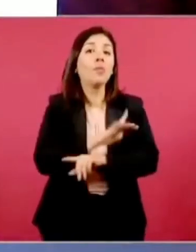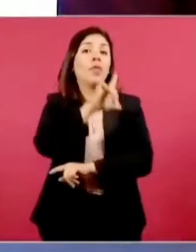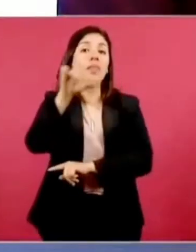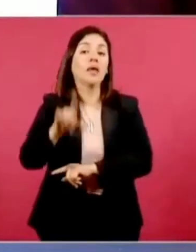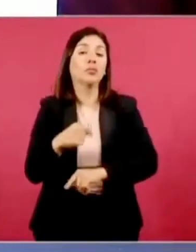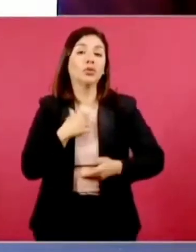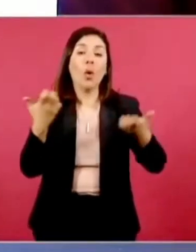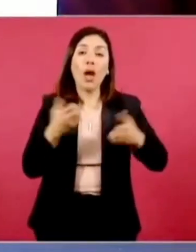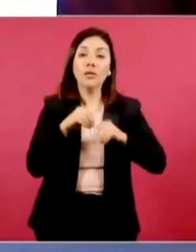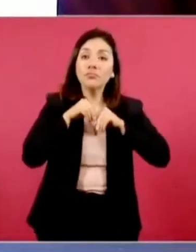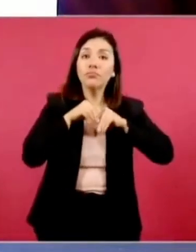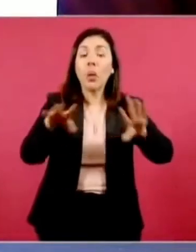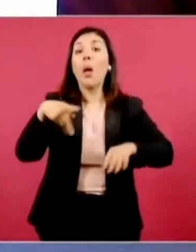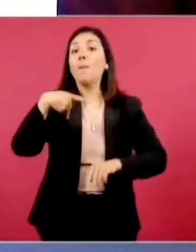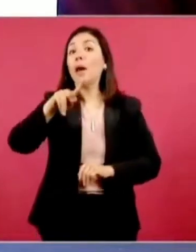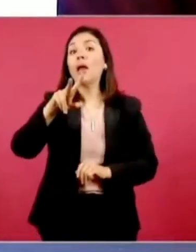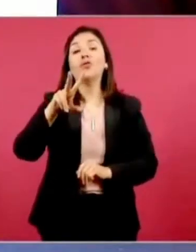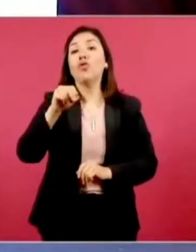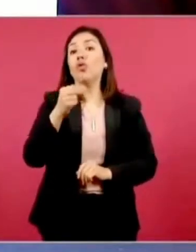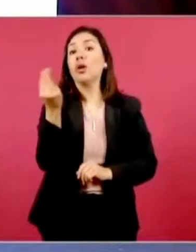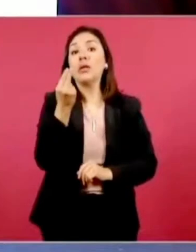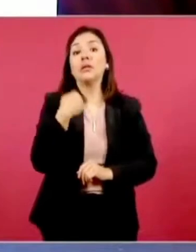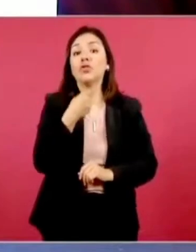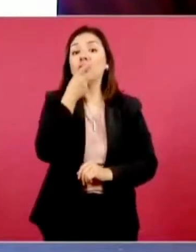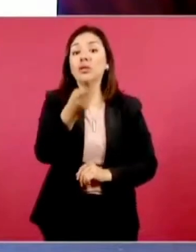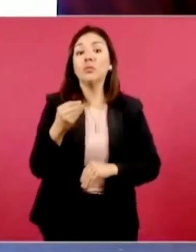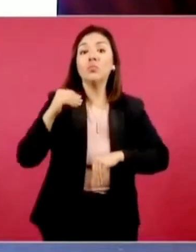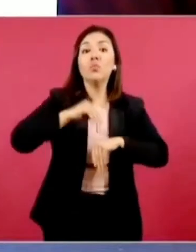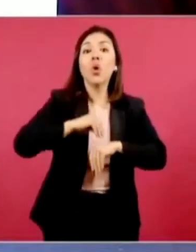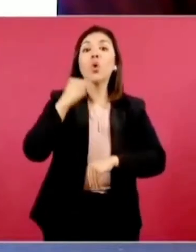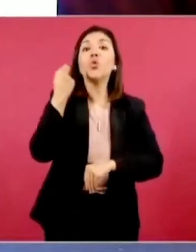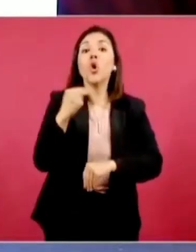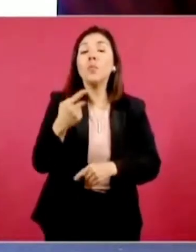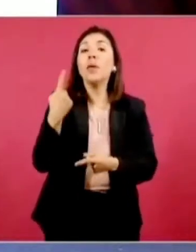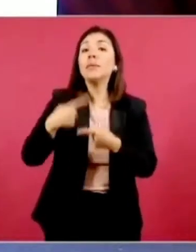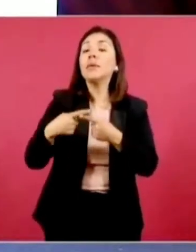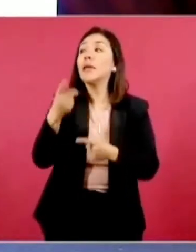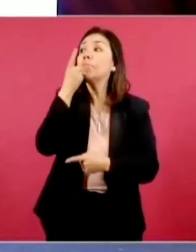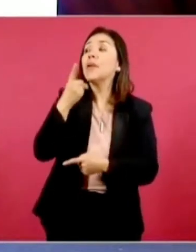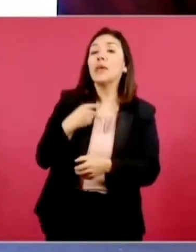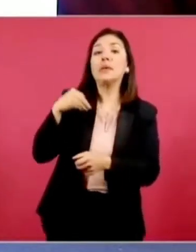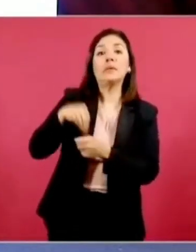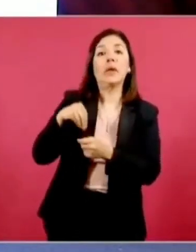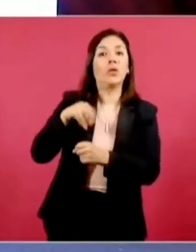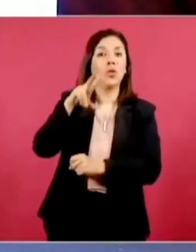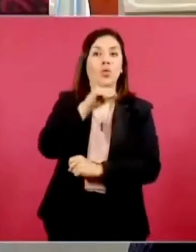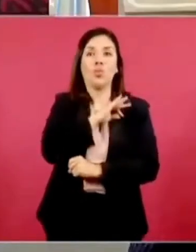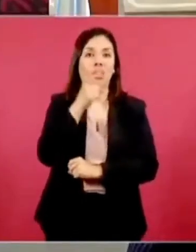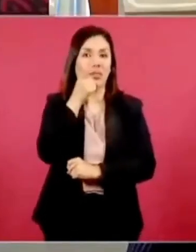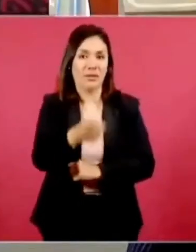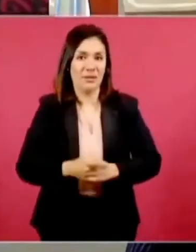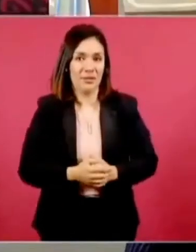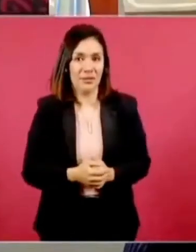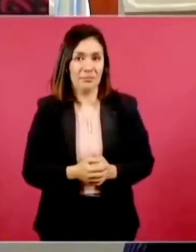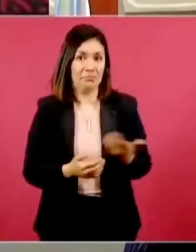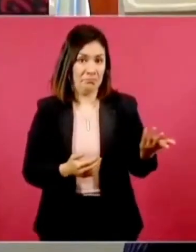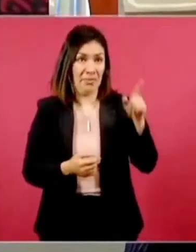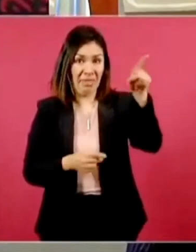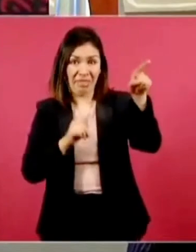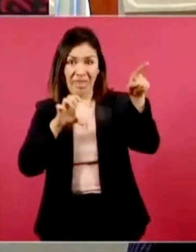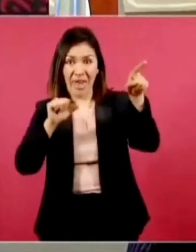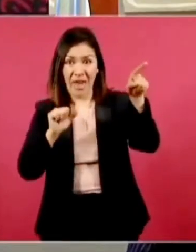para que no nombráramos ninguna fuente confidencial. O sea, la DEA les